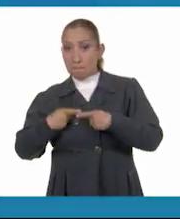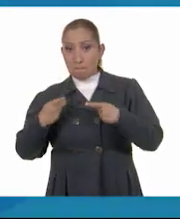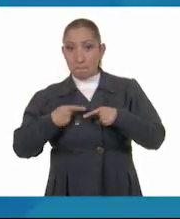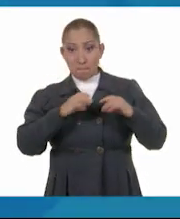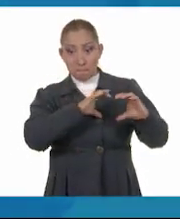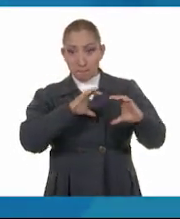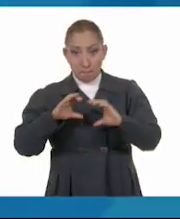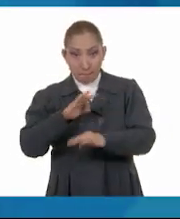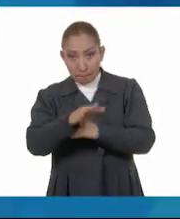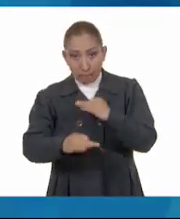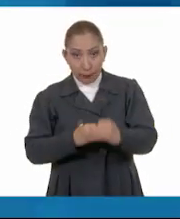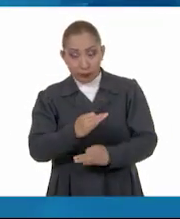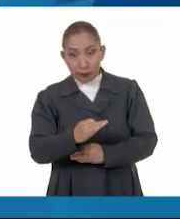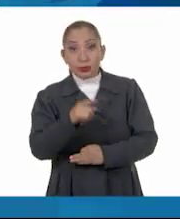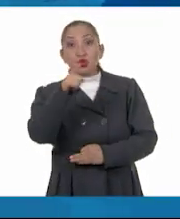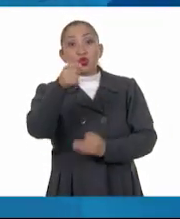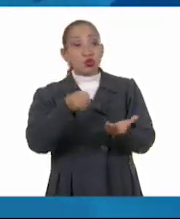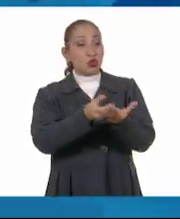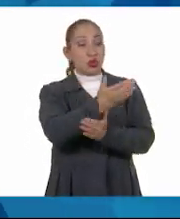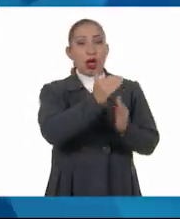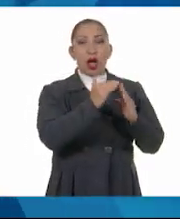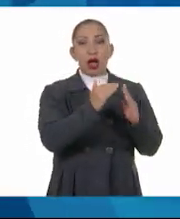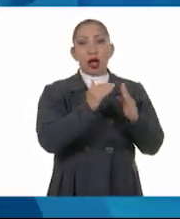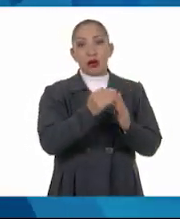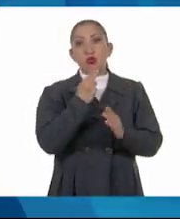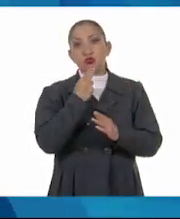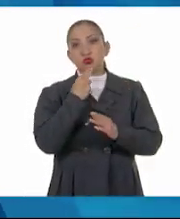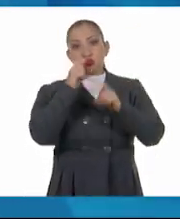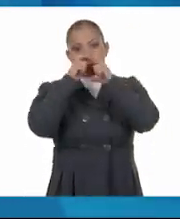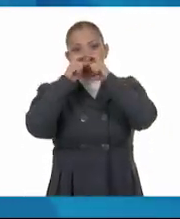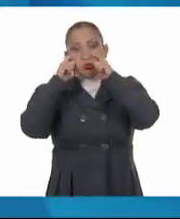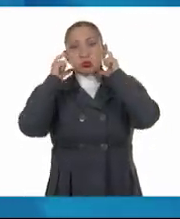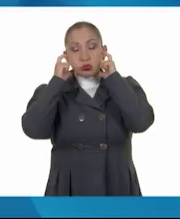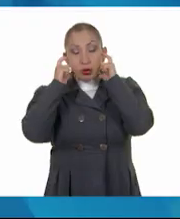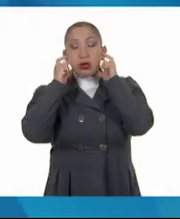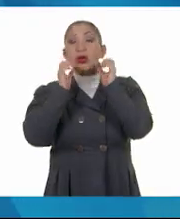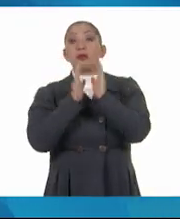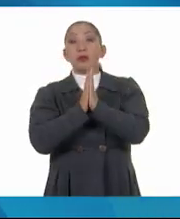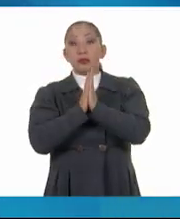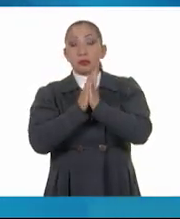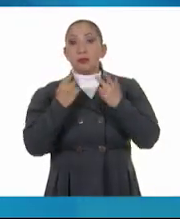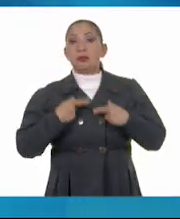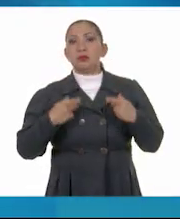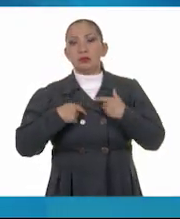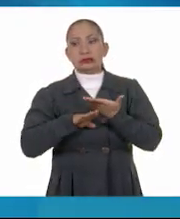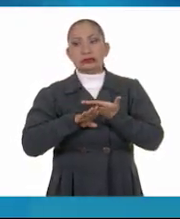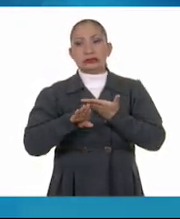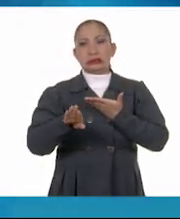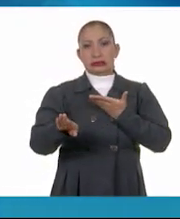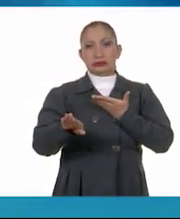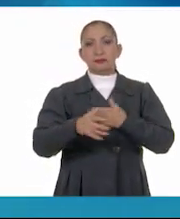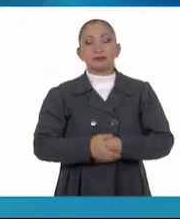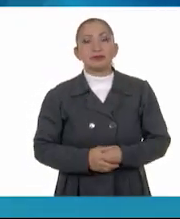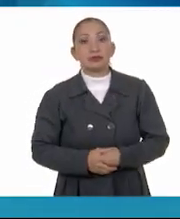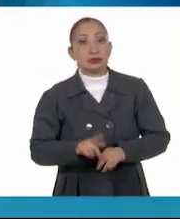te rodean. Si sales de casa, usa cubrebocas y guarda la sana